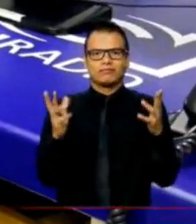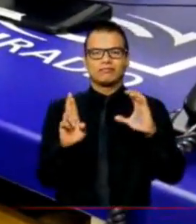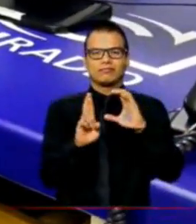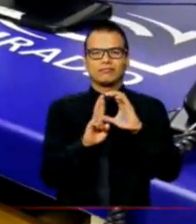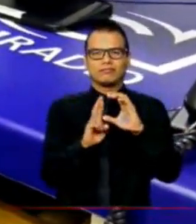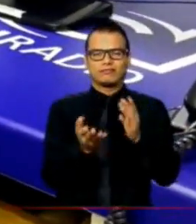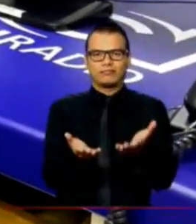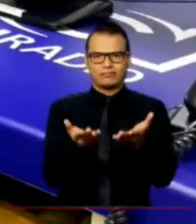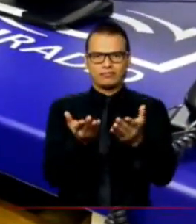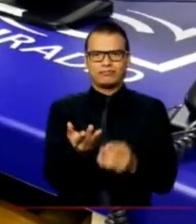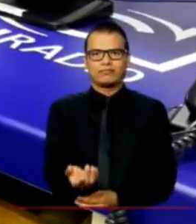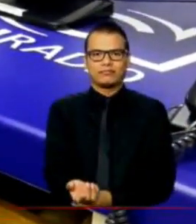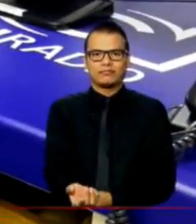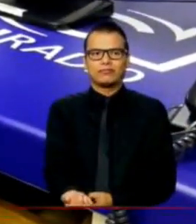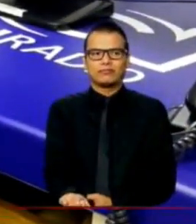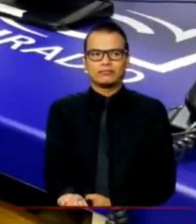FM RCN radio Buenos días